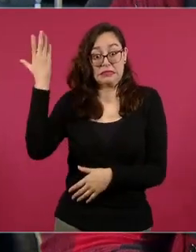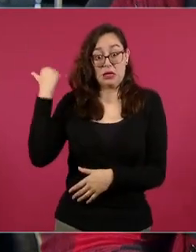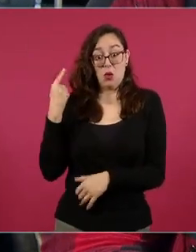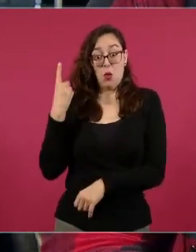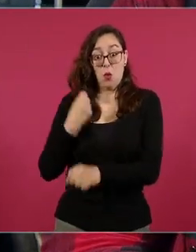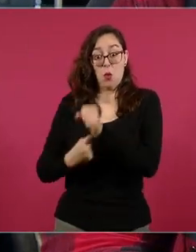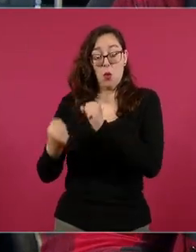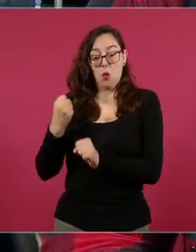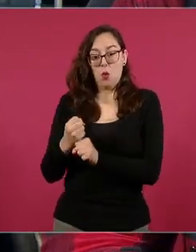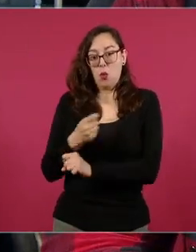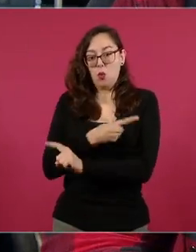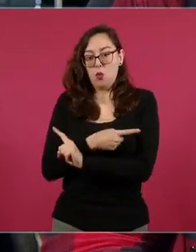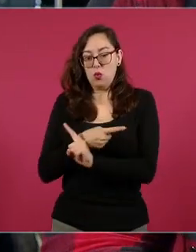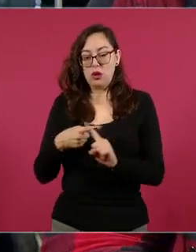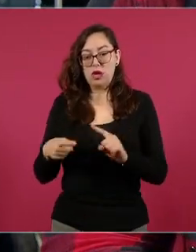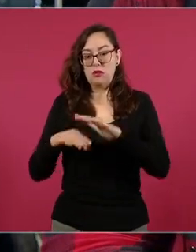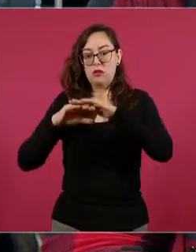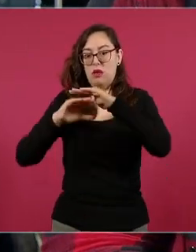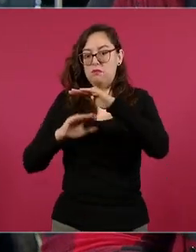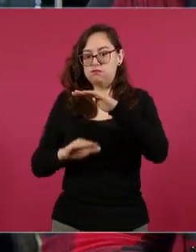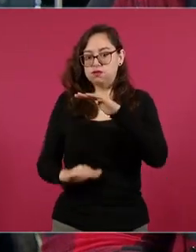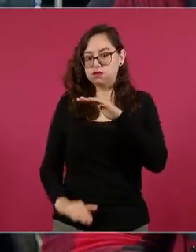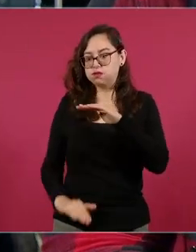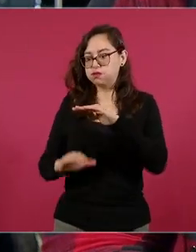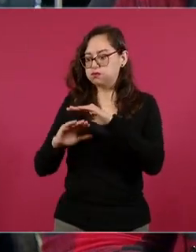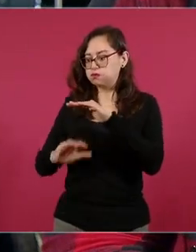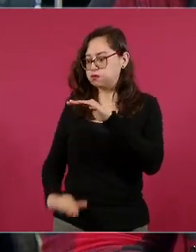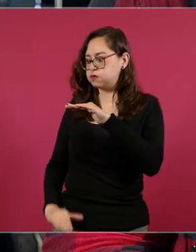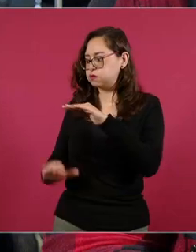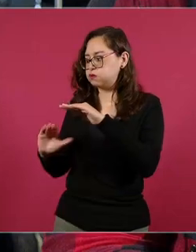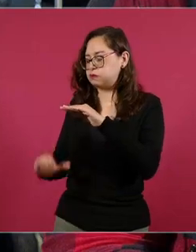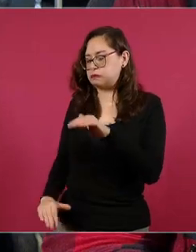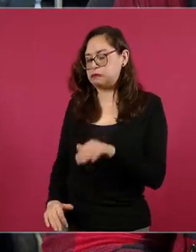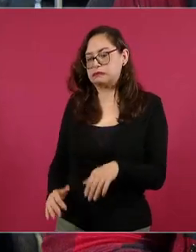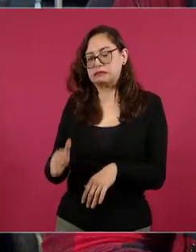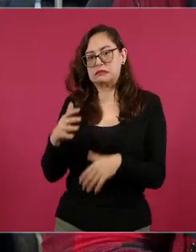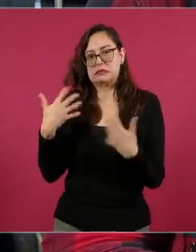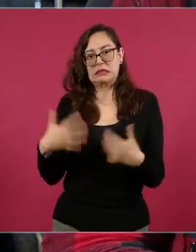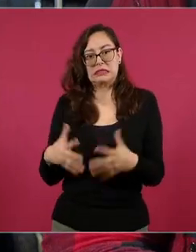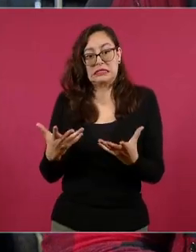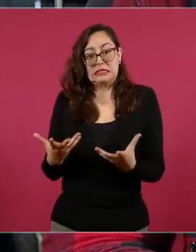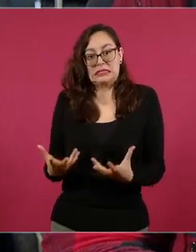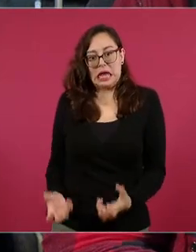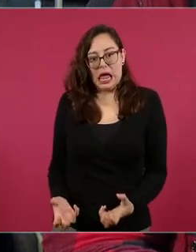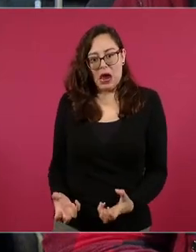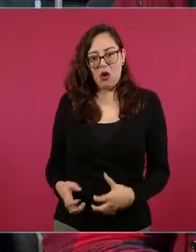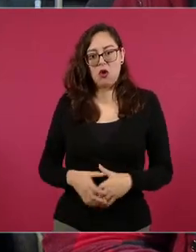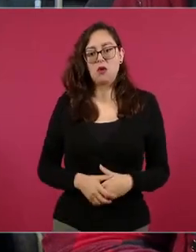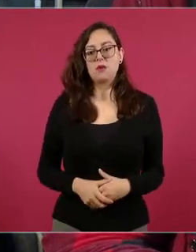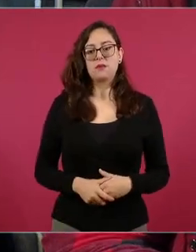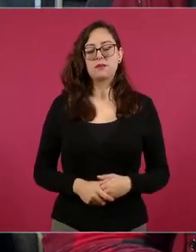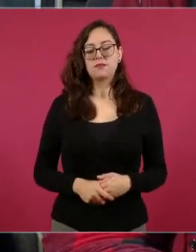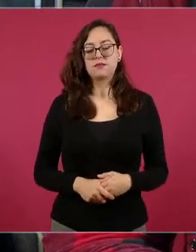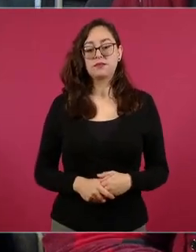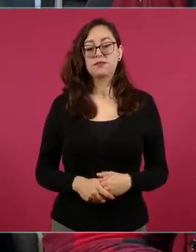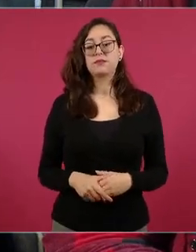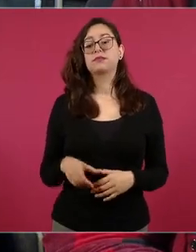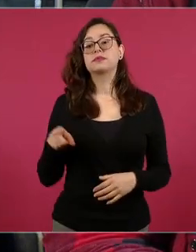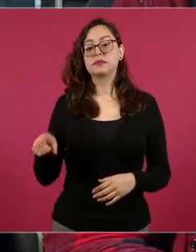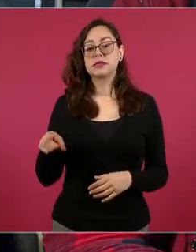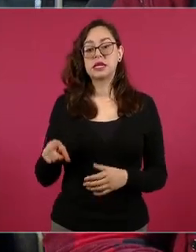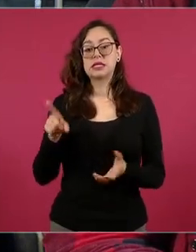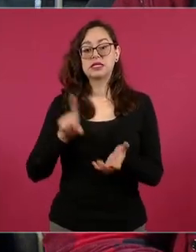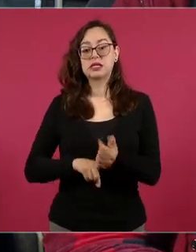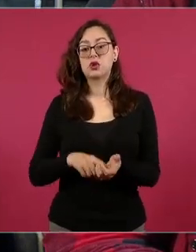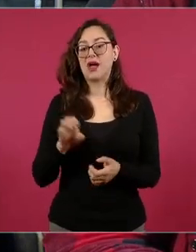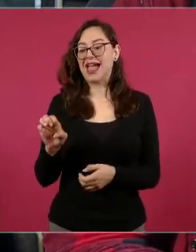año y medio en, a bajos niveles y en crisis. Dentro de estas presas está el Realito, que